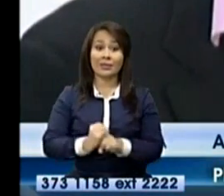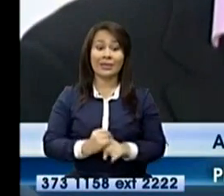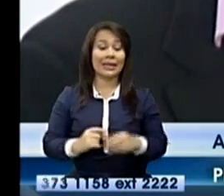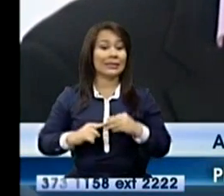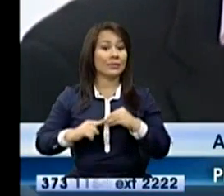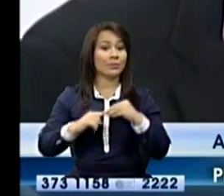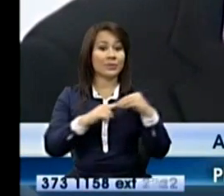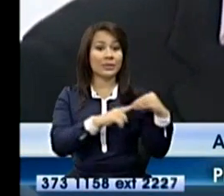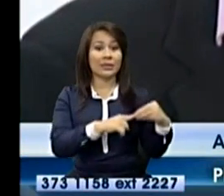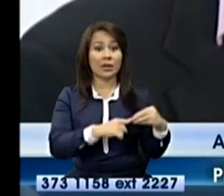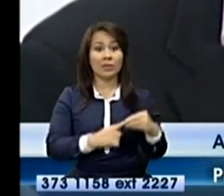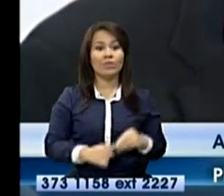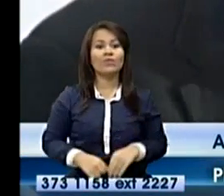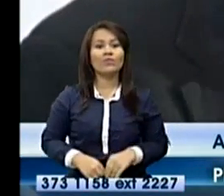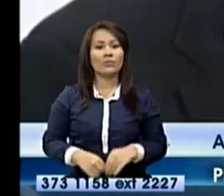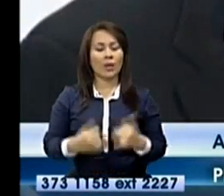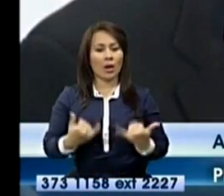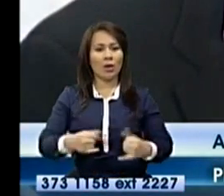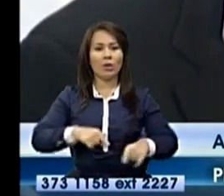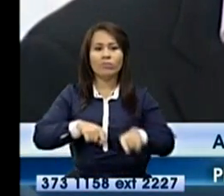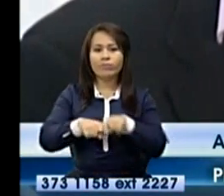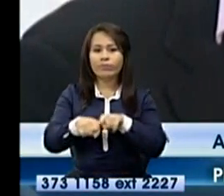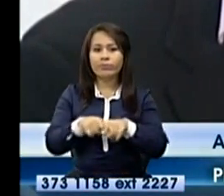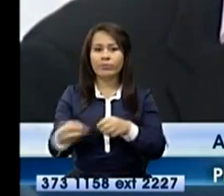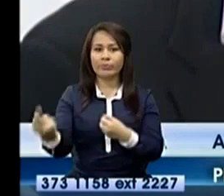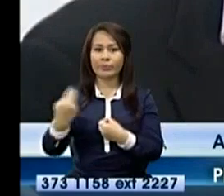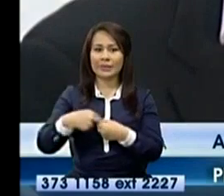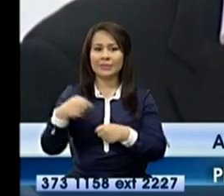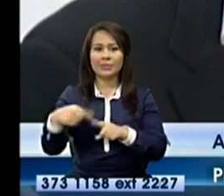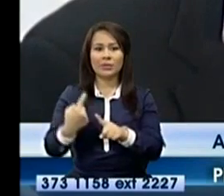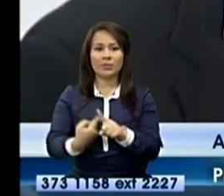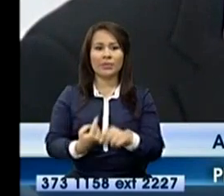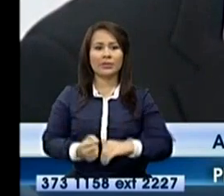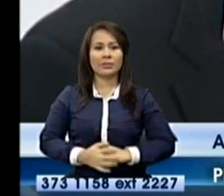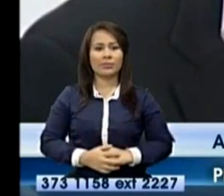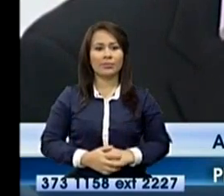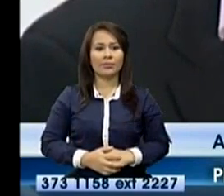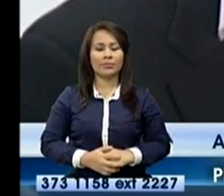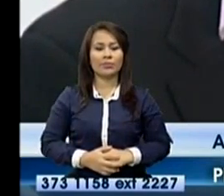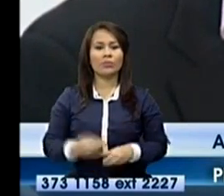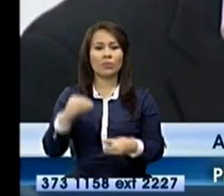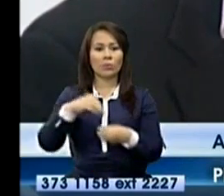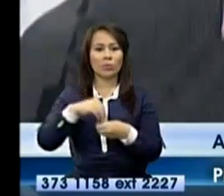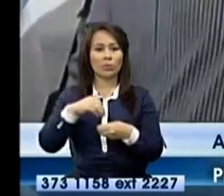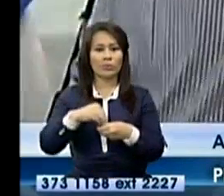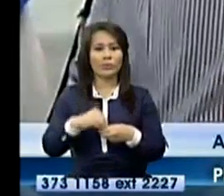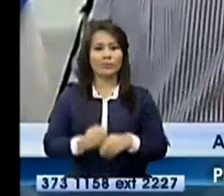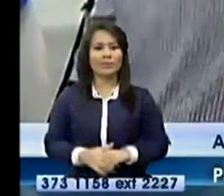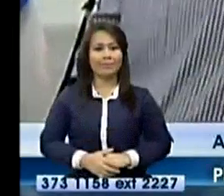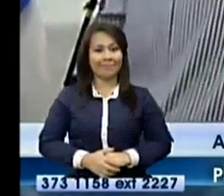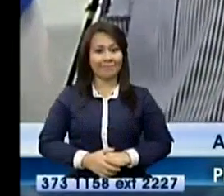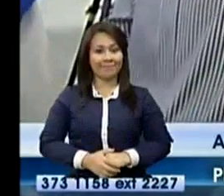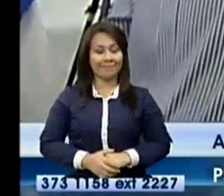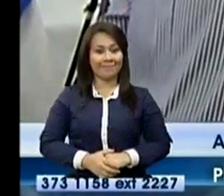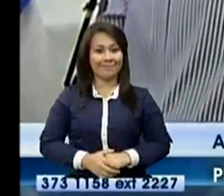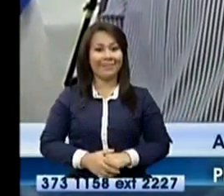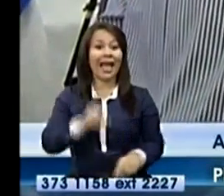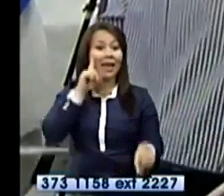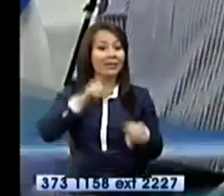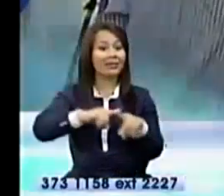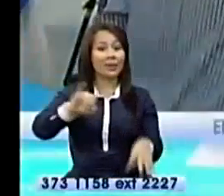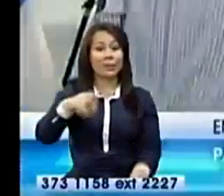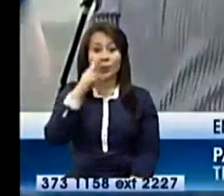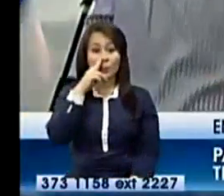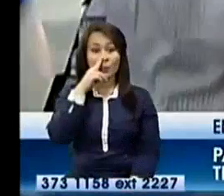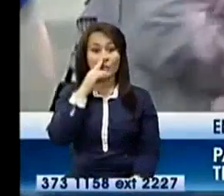especializadas han participado durante estos meses en el proceso de licitación hasta junio se